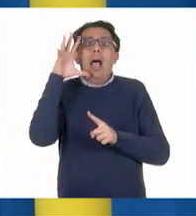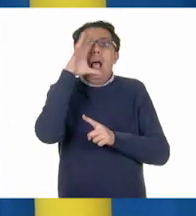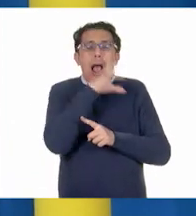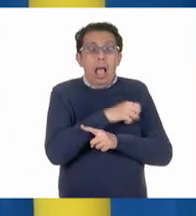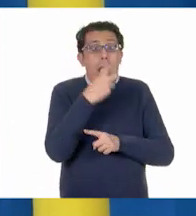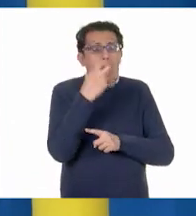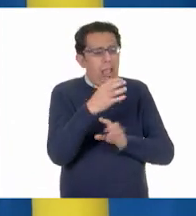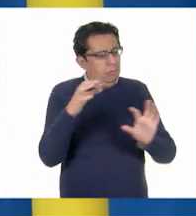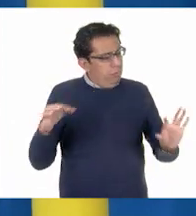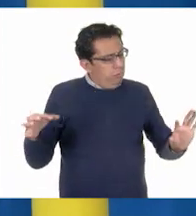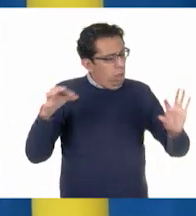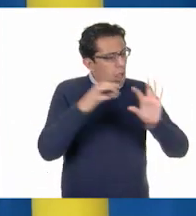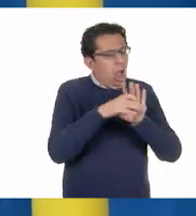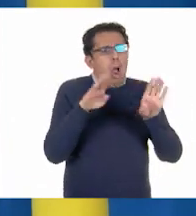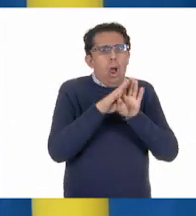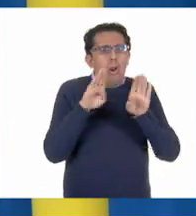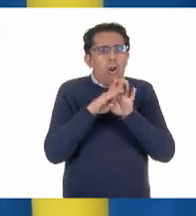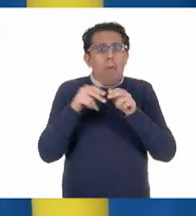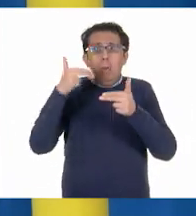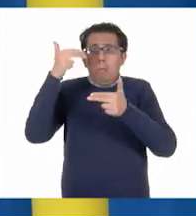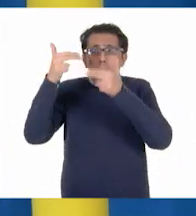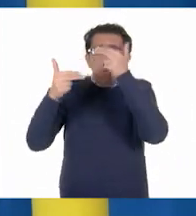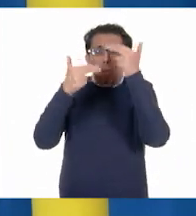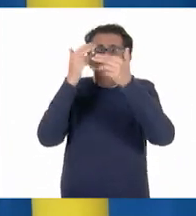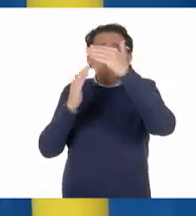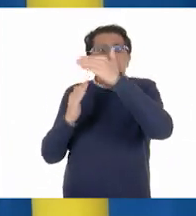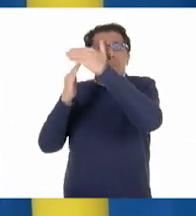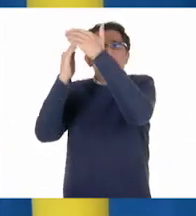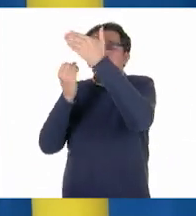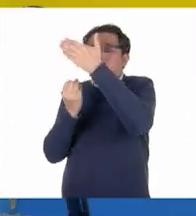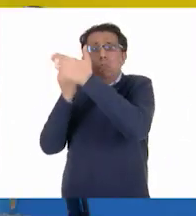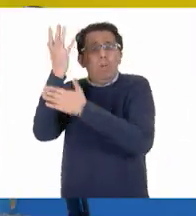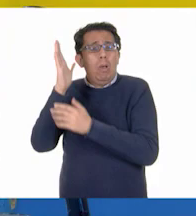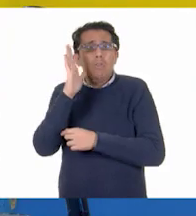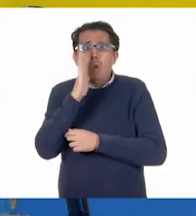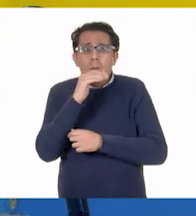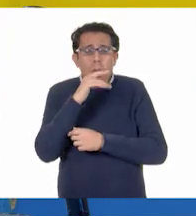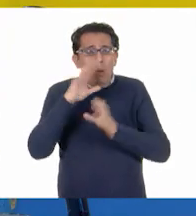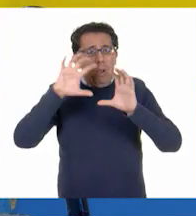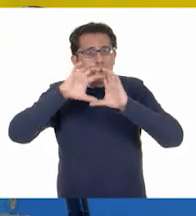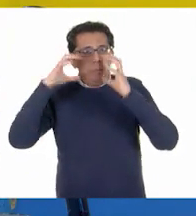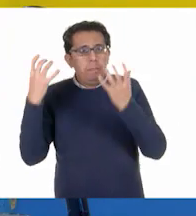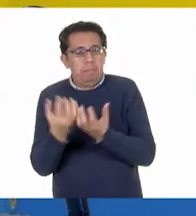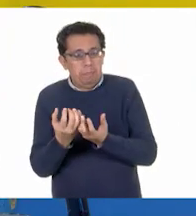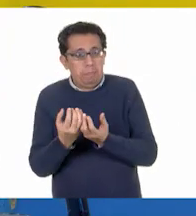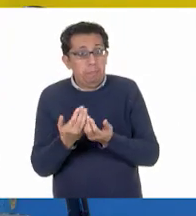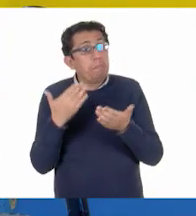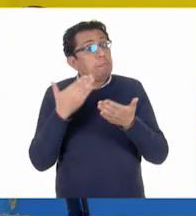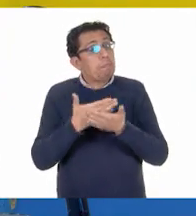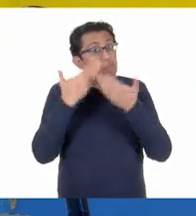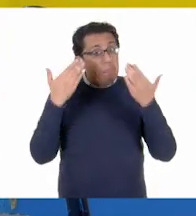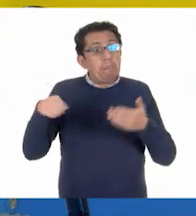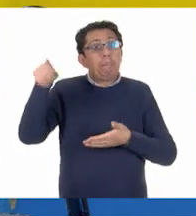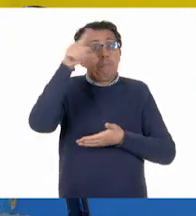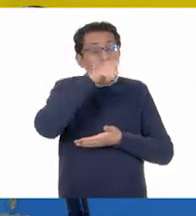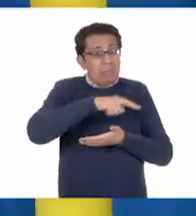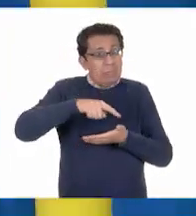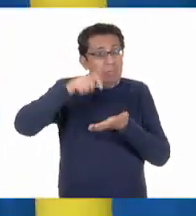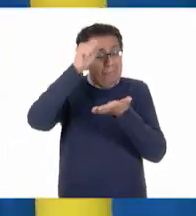efecto invernadero y qué efectos tiene en el ambiente y la salud. Pues entonces vamos a tomar nota de todo